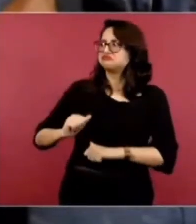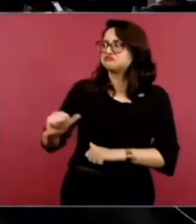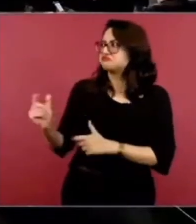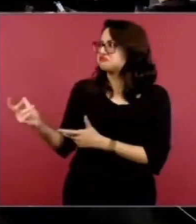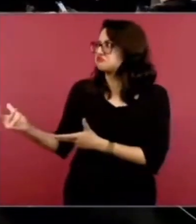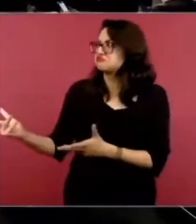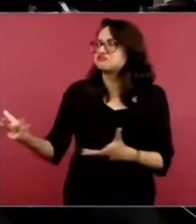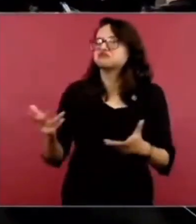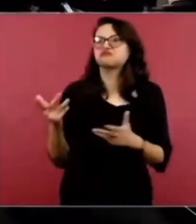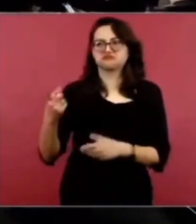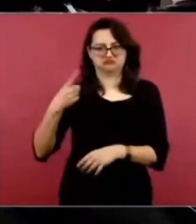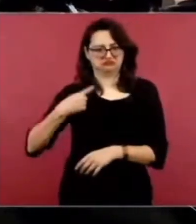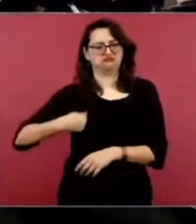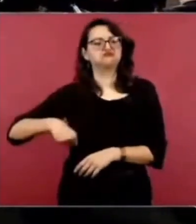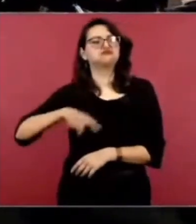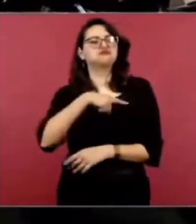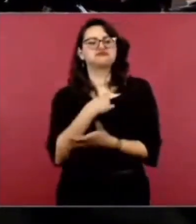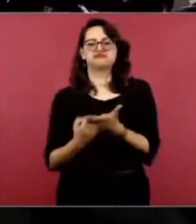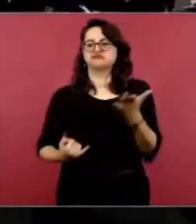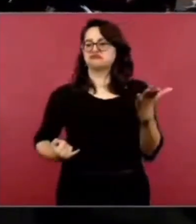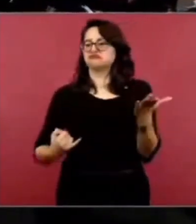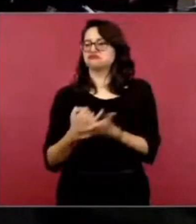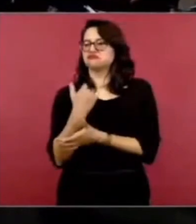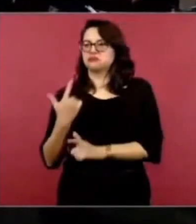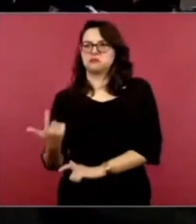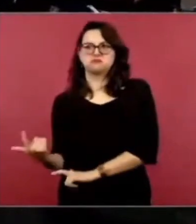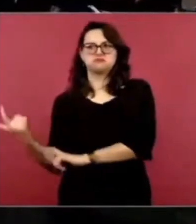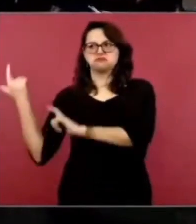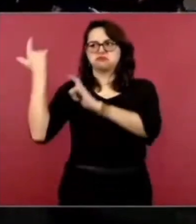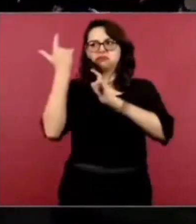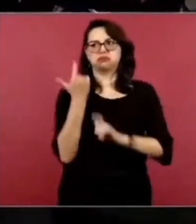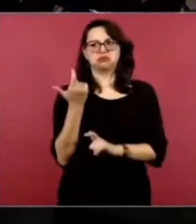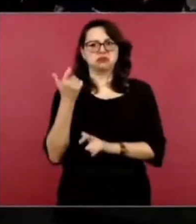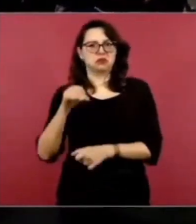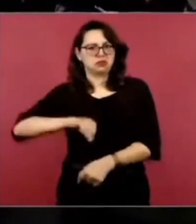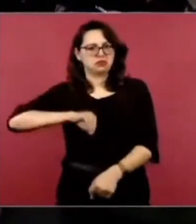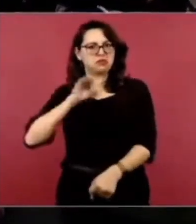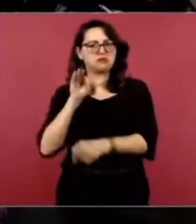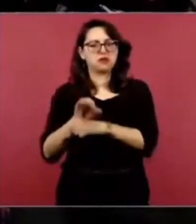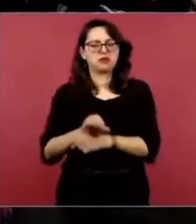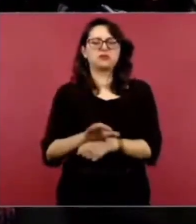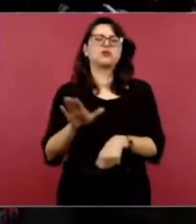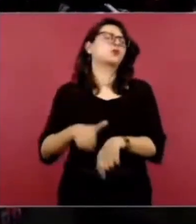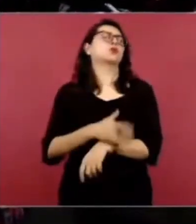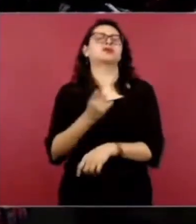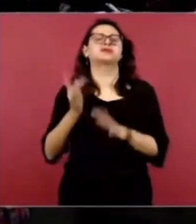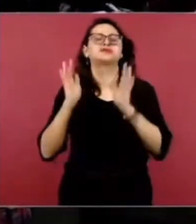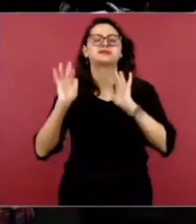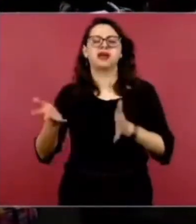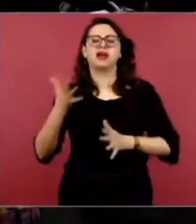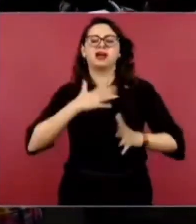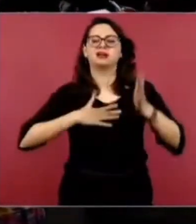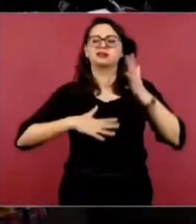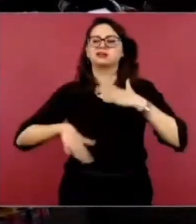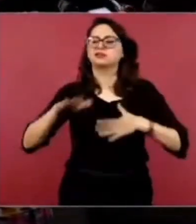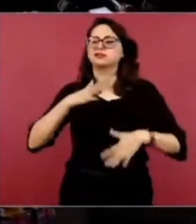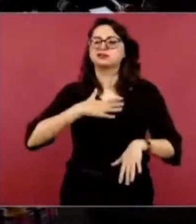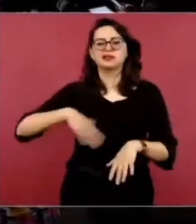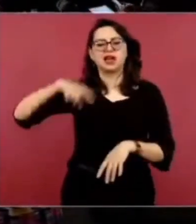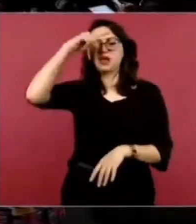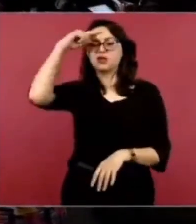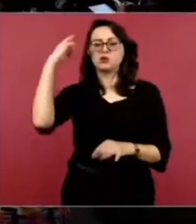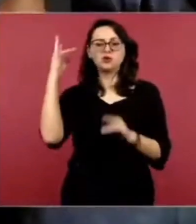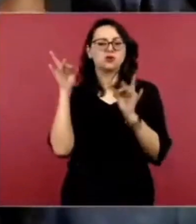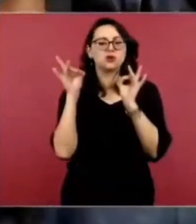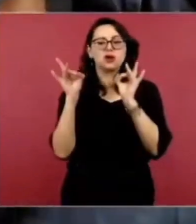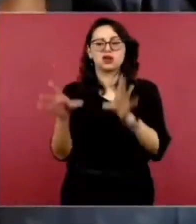que, bueno, pues algunos de ellos, como tal, han mencionado que están un poco cansados del tema de las extorsiones principalmente. ¿Cómo